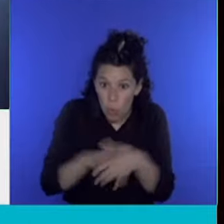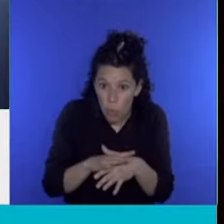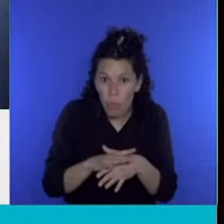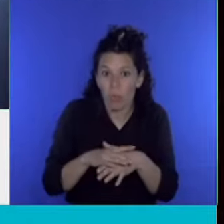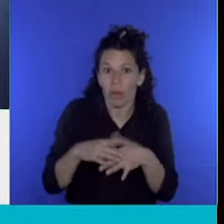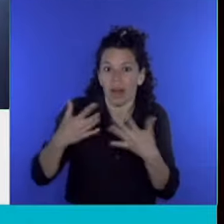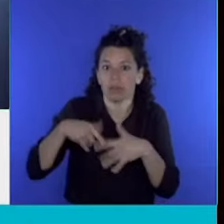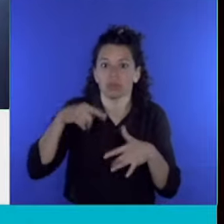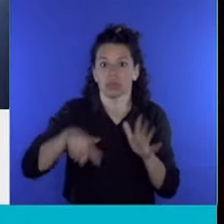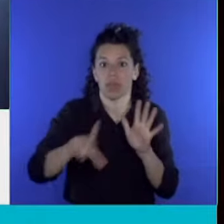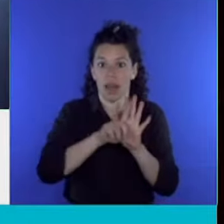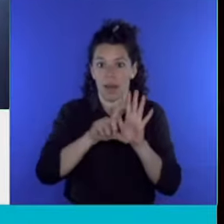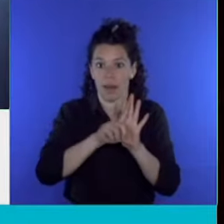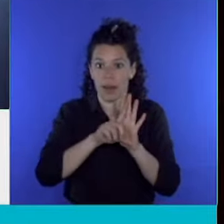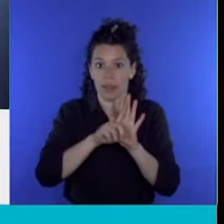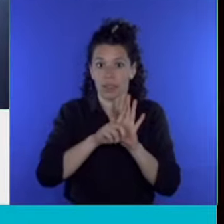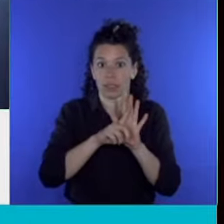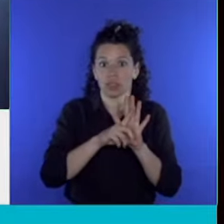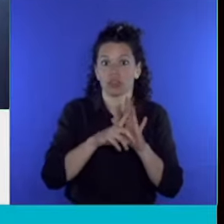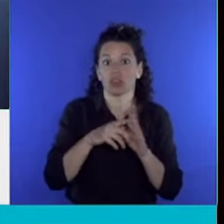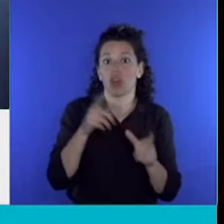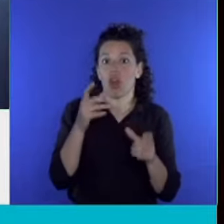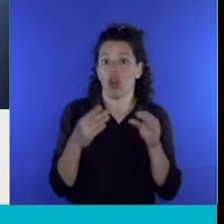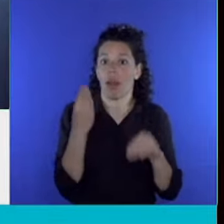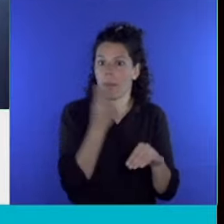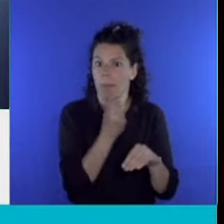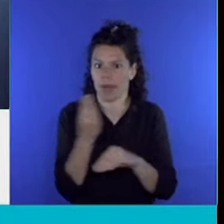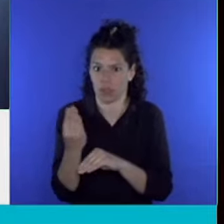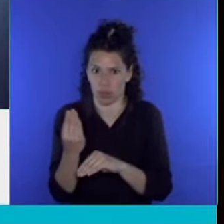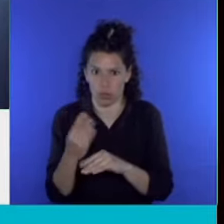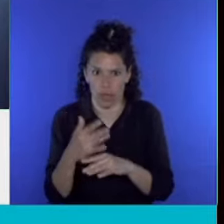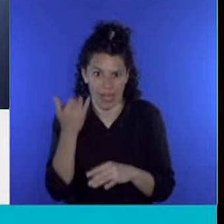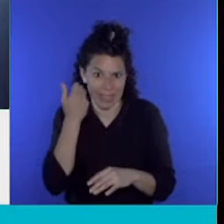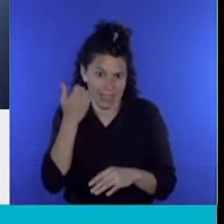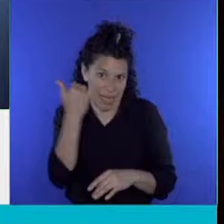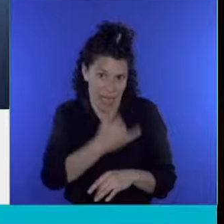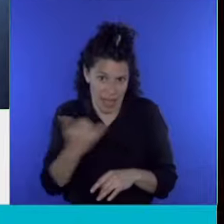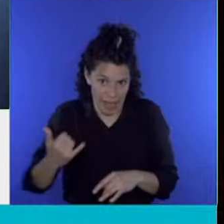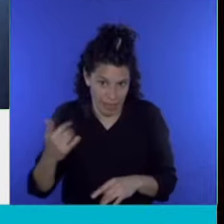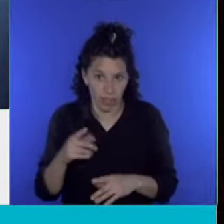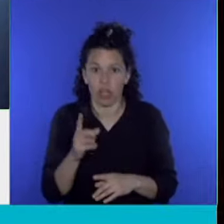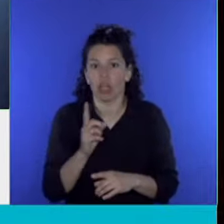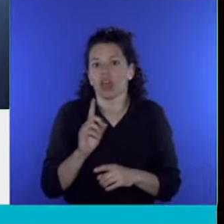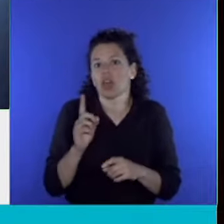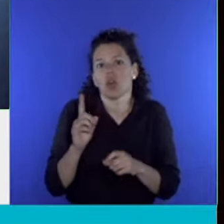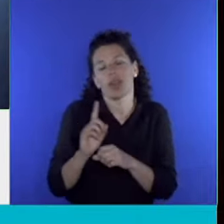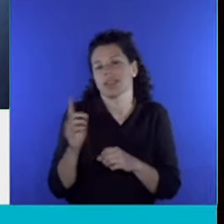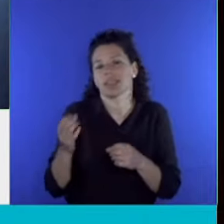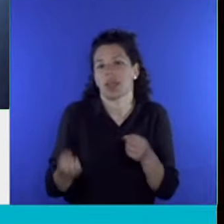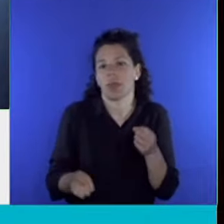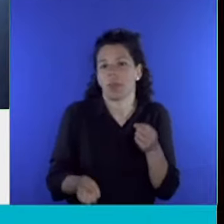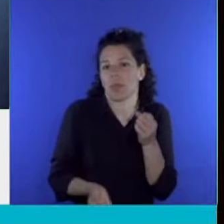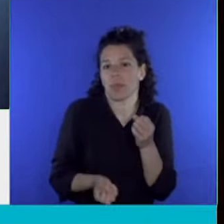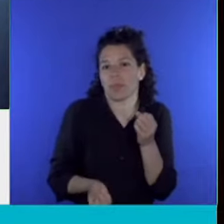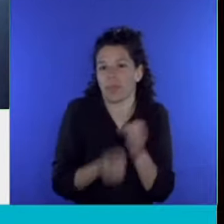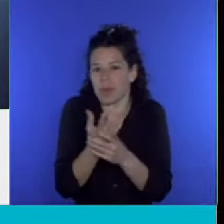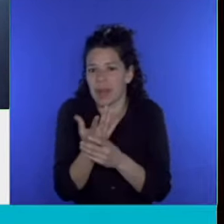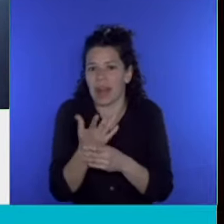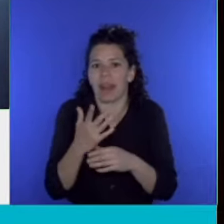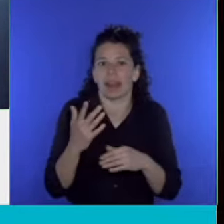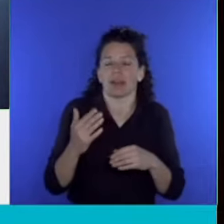ley con el personal existente es decir no tiene la posibilidad de crear estructura no tiene la